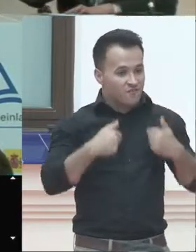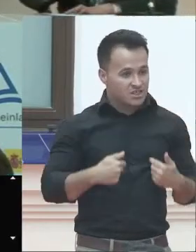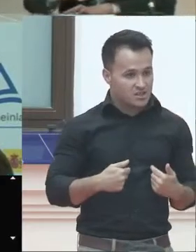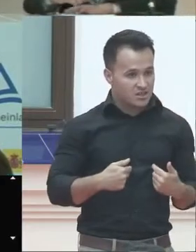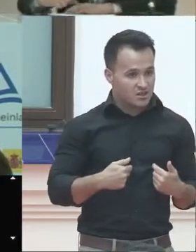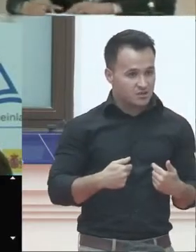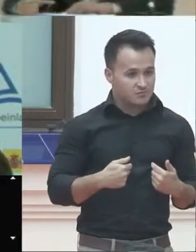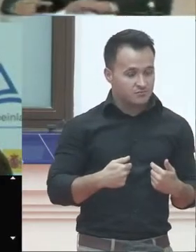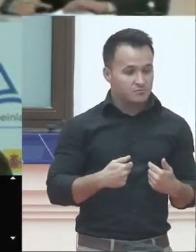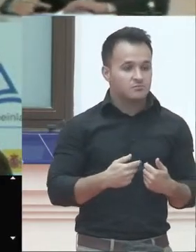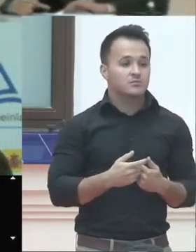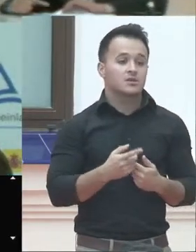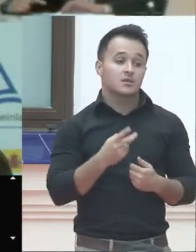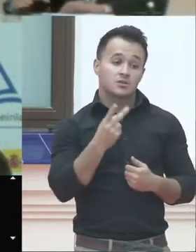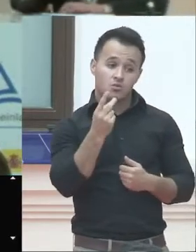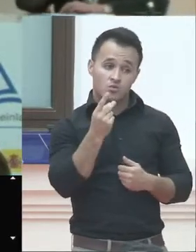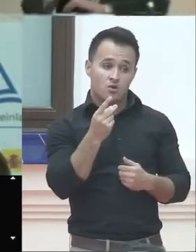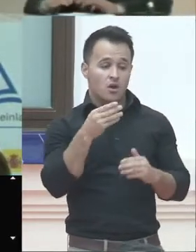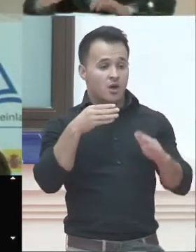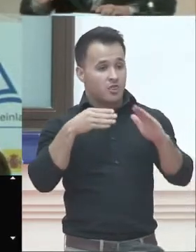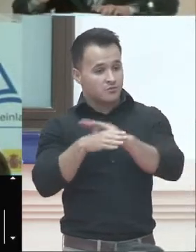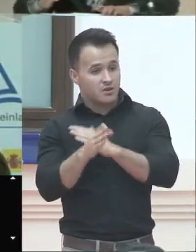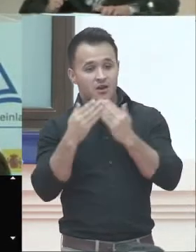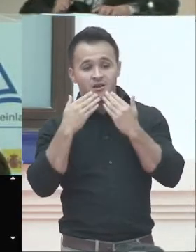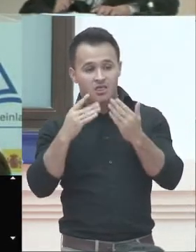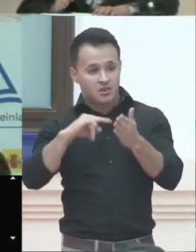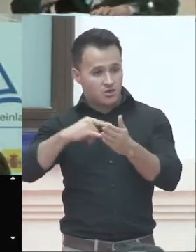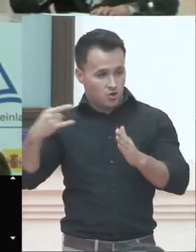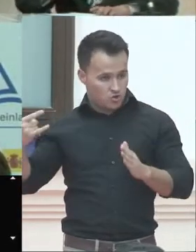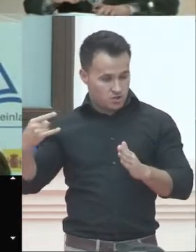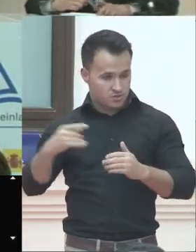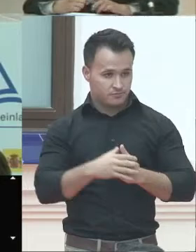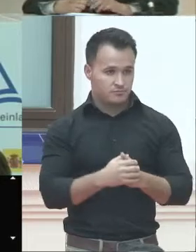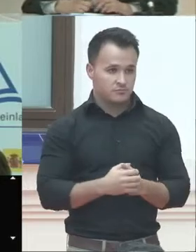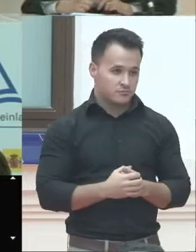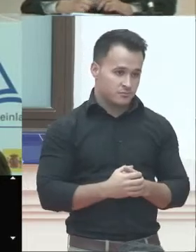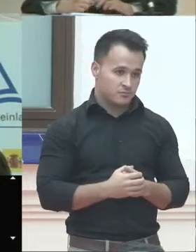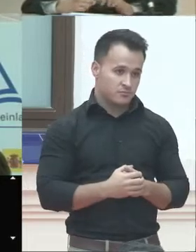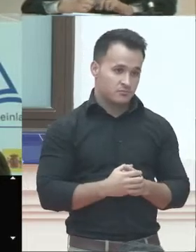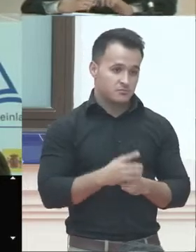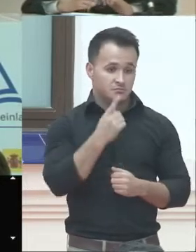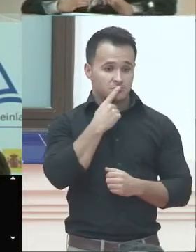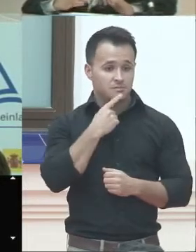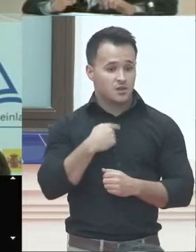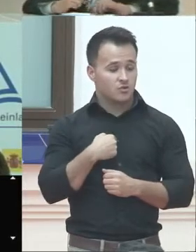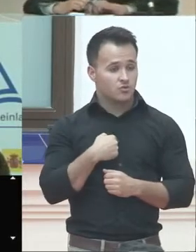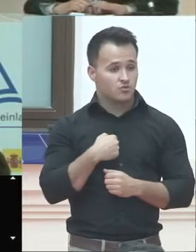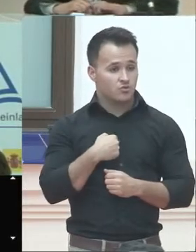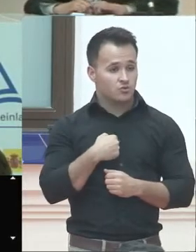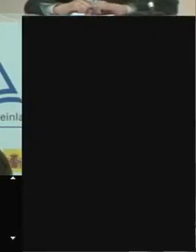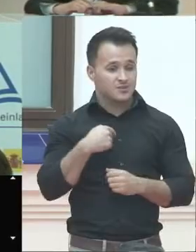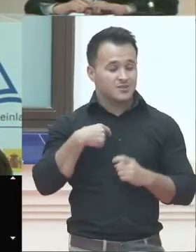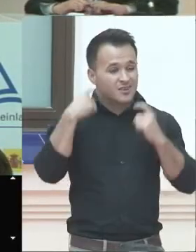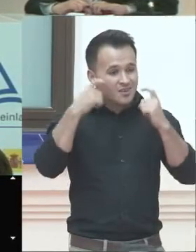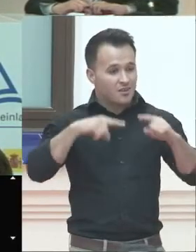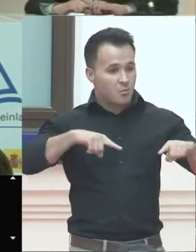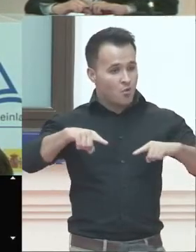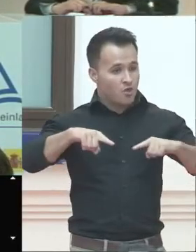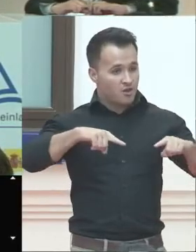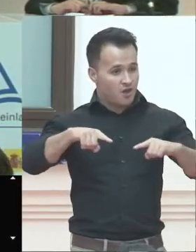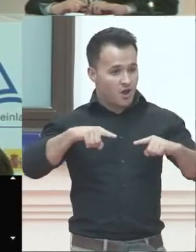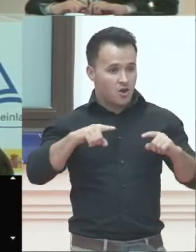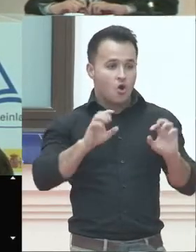ya es bastante, y segundo la accesibilidad gracias a las tecnologías. Me han dicho que intente moderar con un